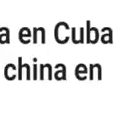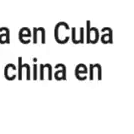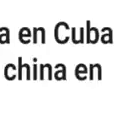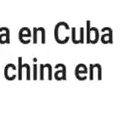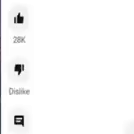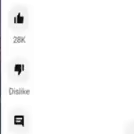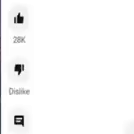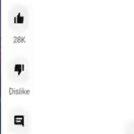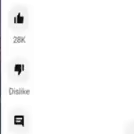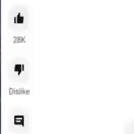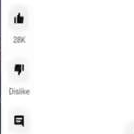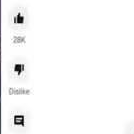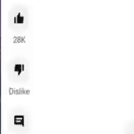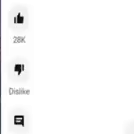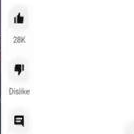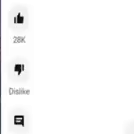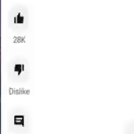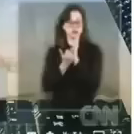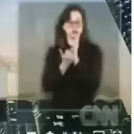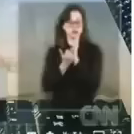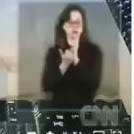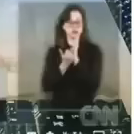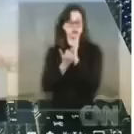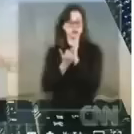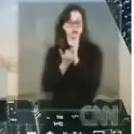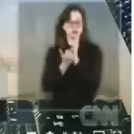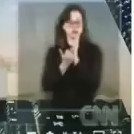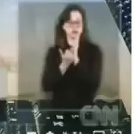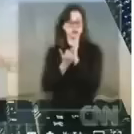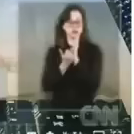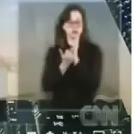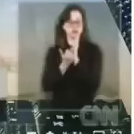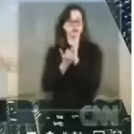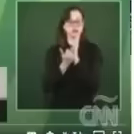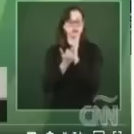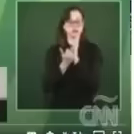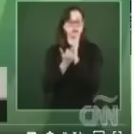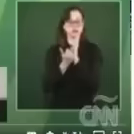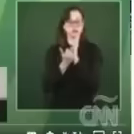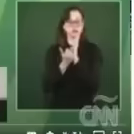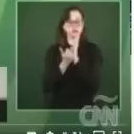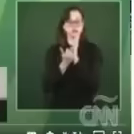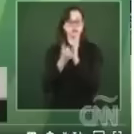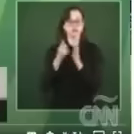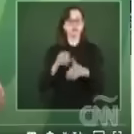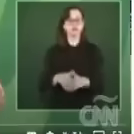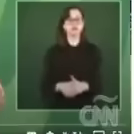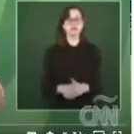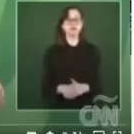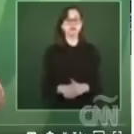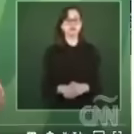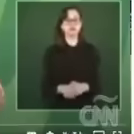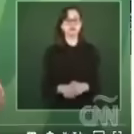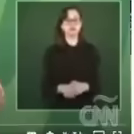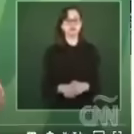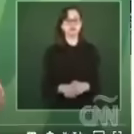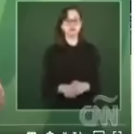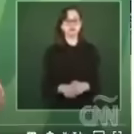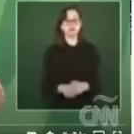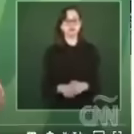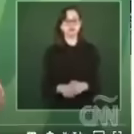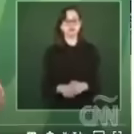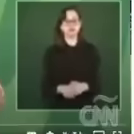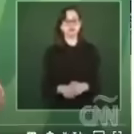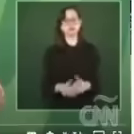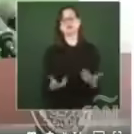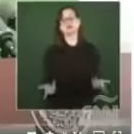entonces a escuchar la posición del presidente López Obrador en este sentido uno de los coordinadores del partido republicano